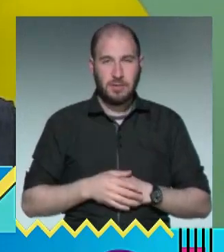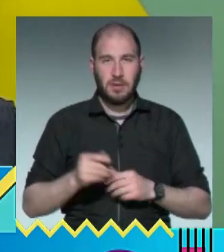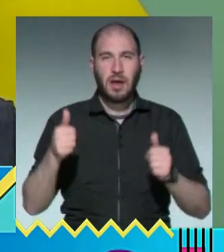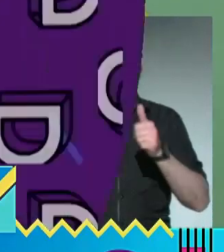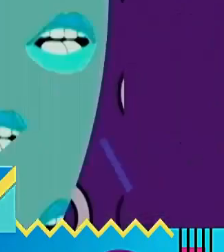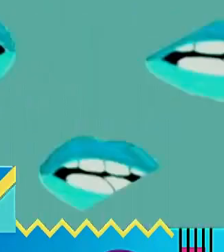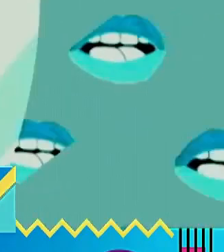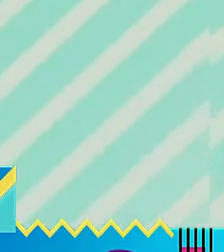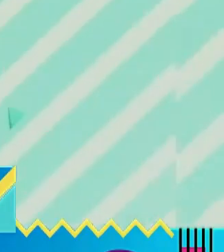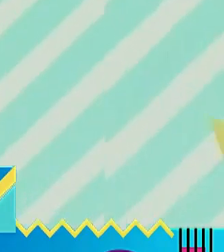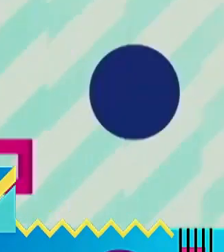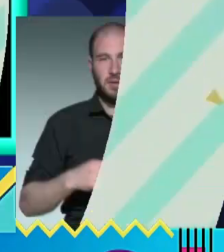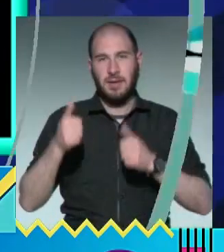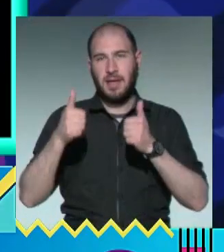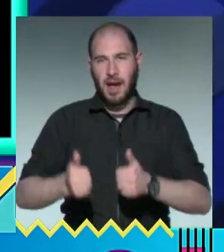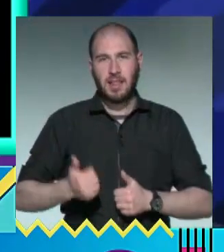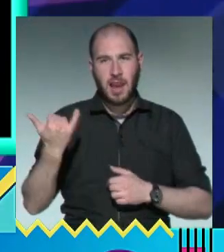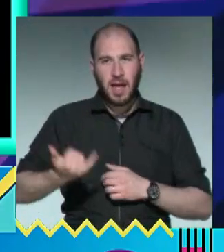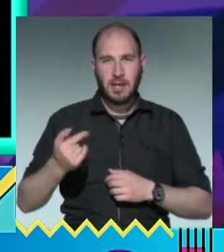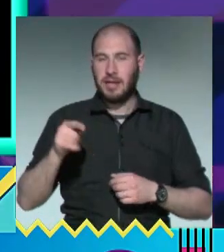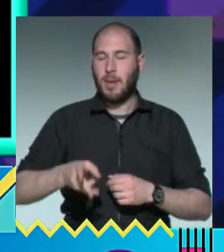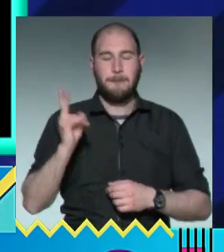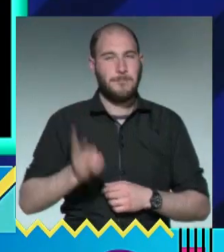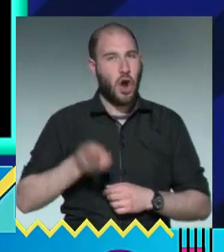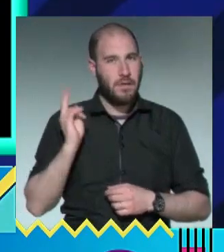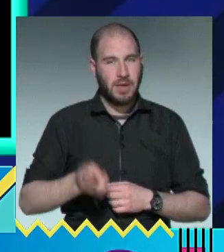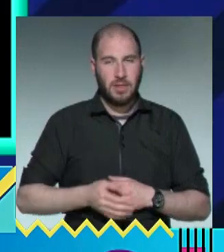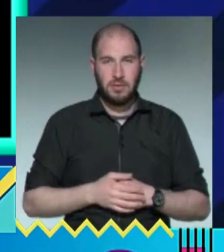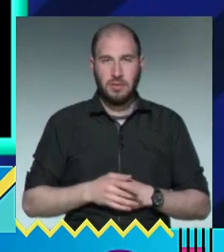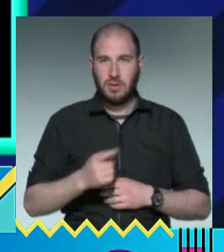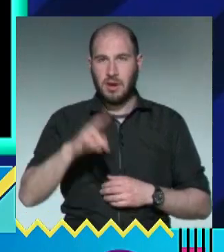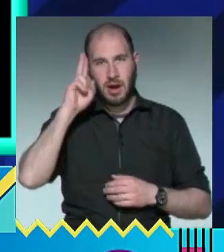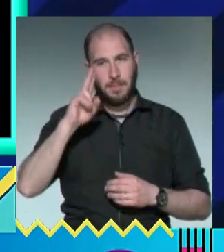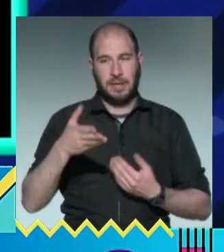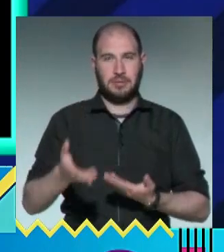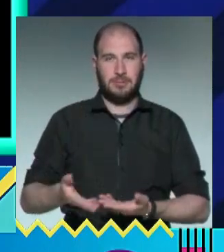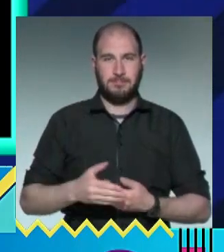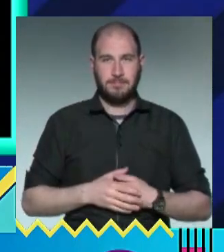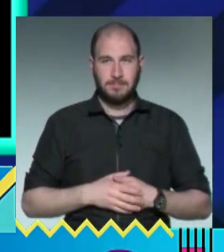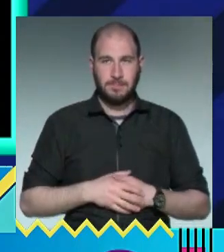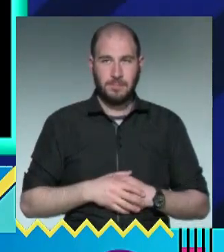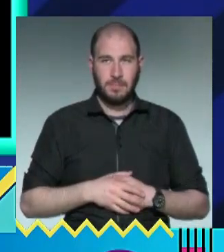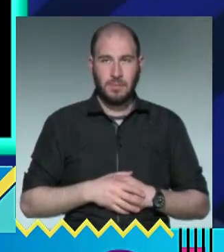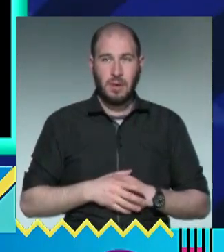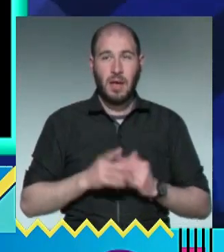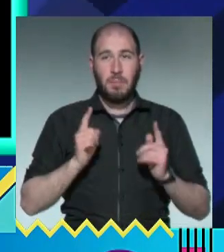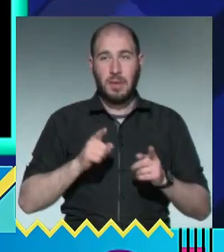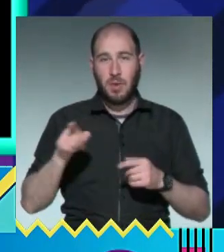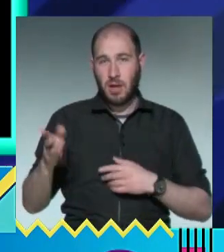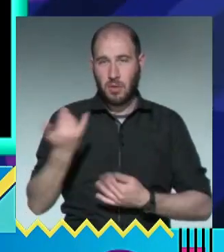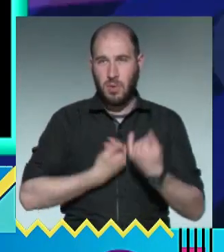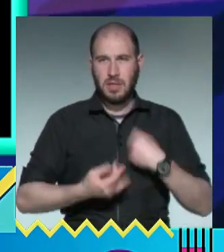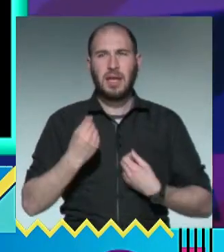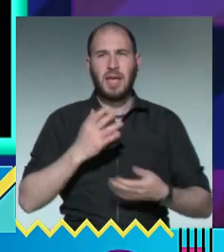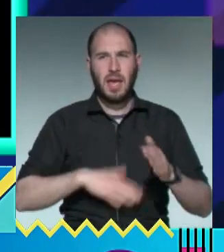los carteles, está señalizado que no se puede realizar. Debemos respetar eso, ¿sí? Y como dice Sergio, lo que hay